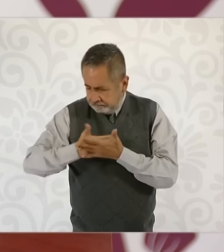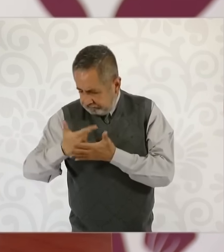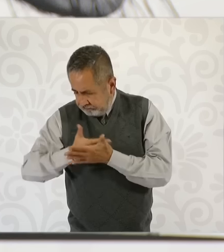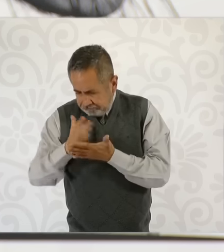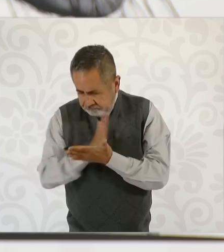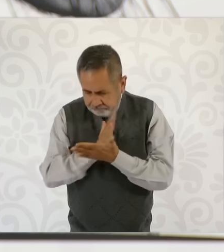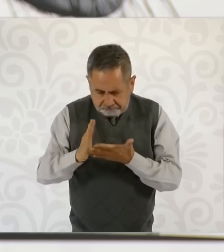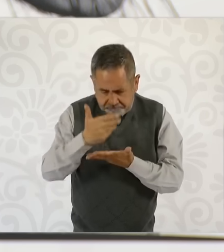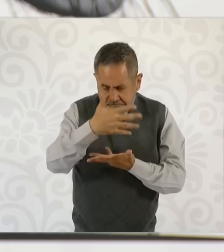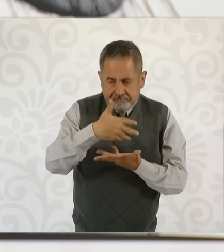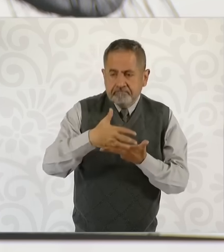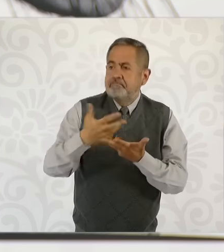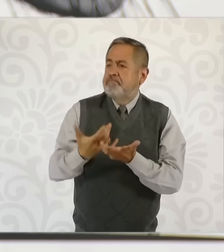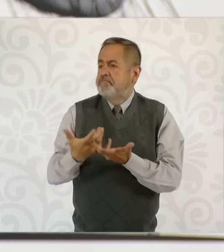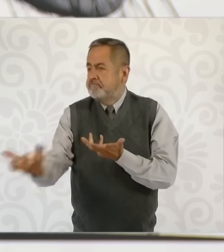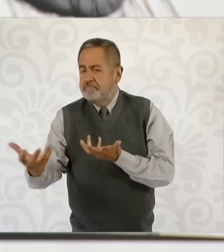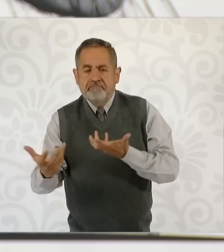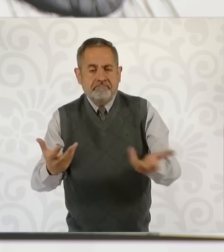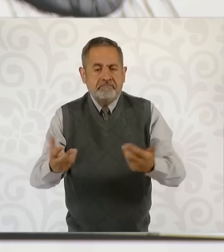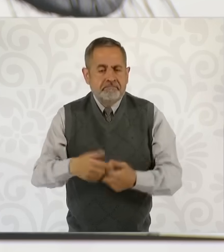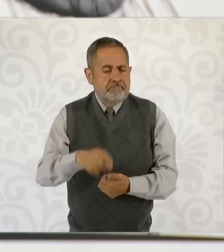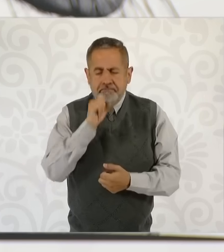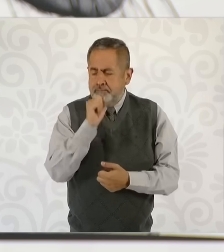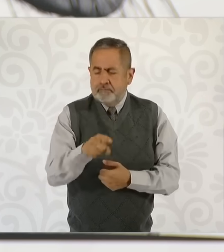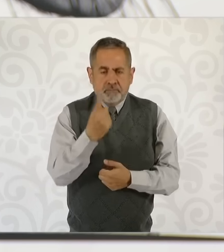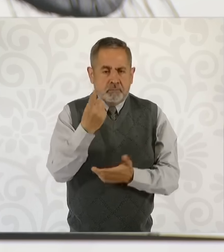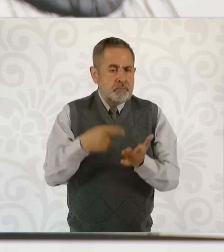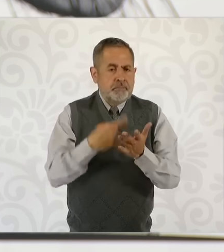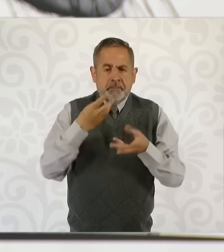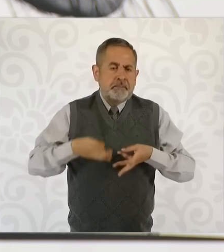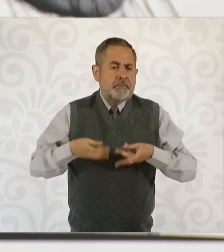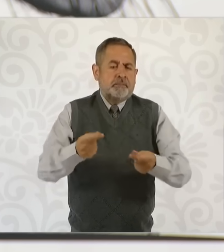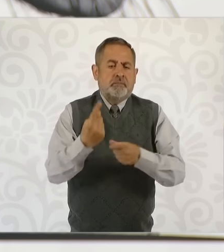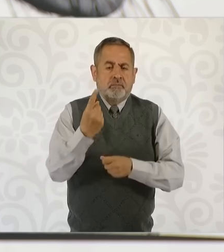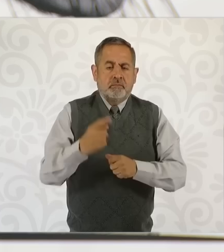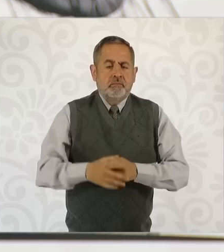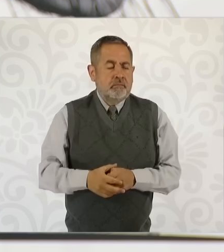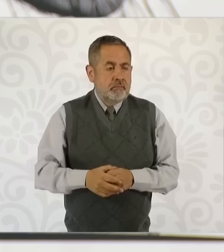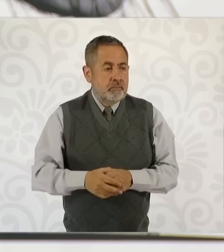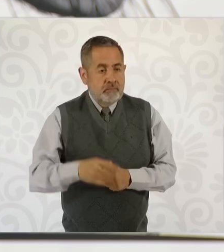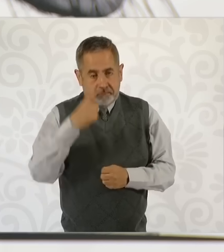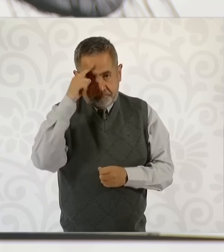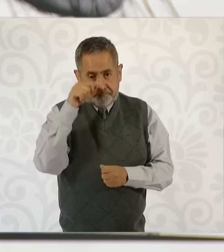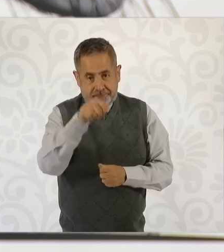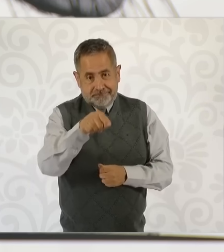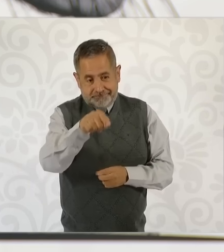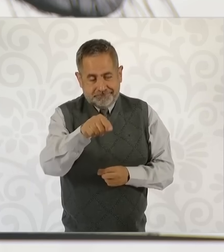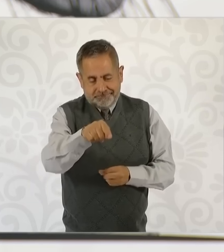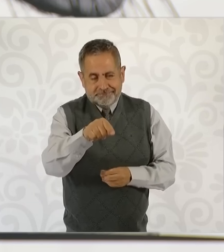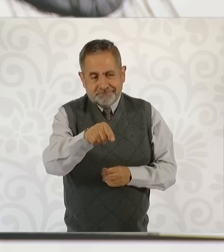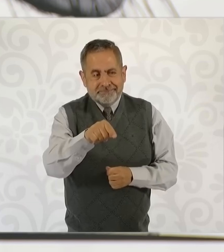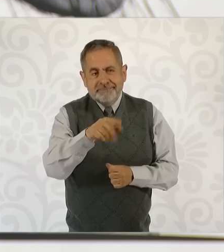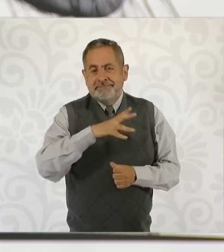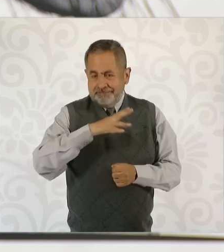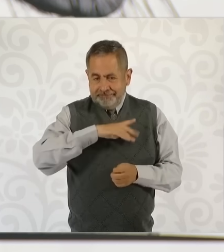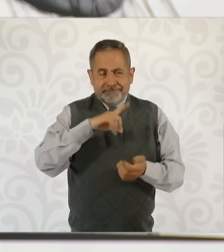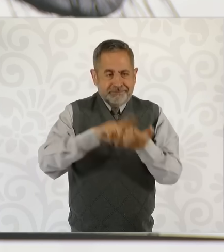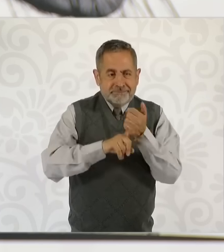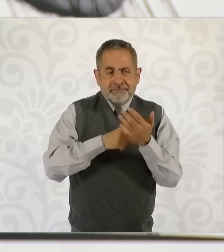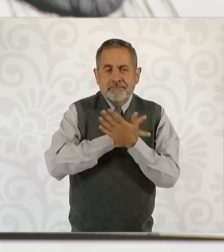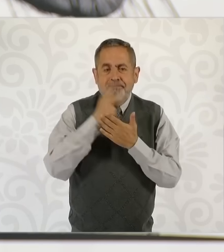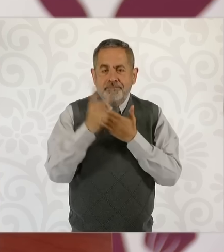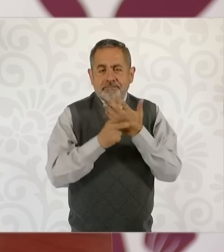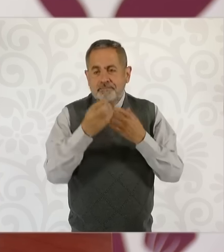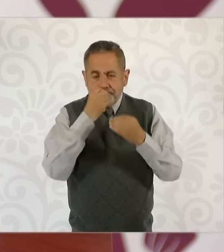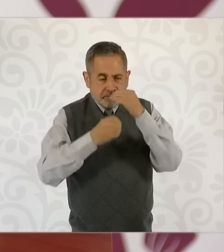Son las mismas compras que se están haciendo de medicamentos. Alimentación para el Bienestar tiene su propio equipo de distribución